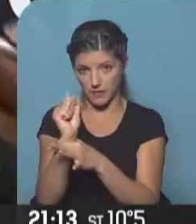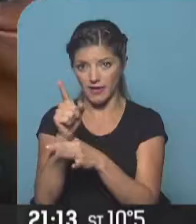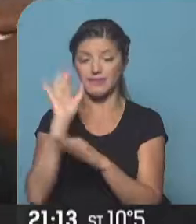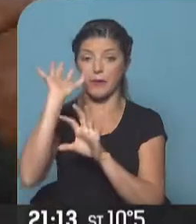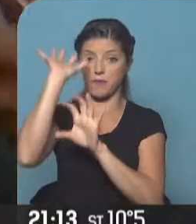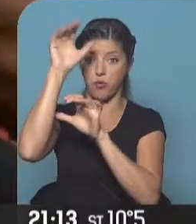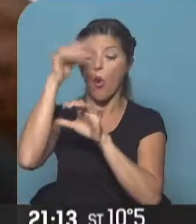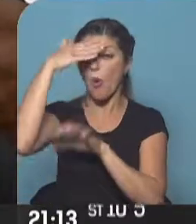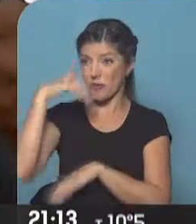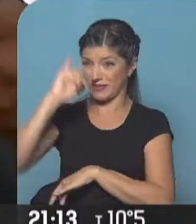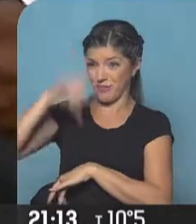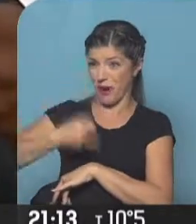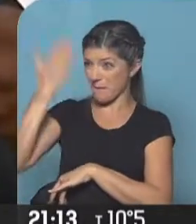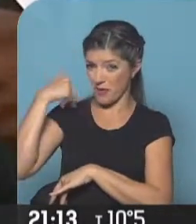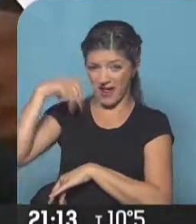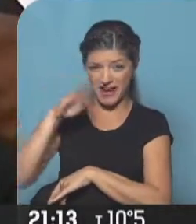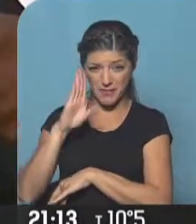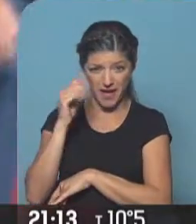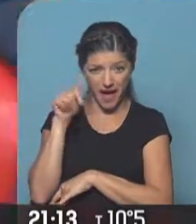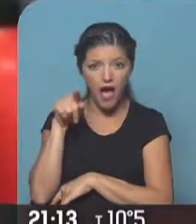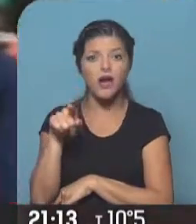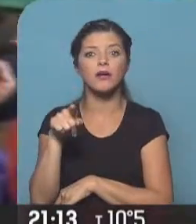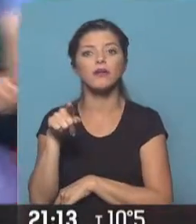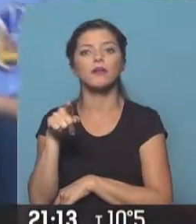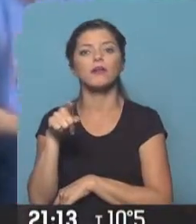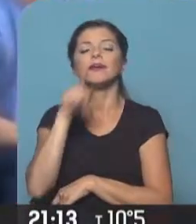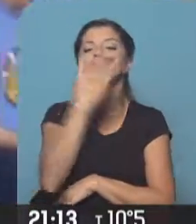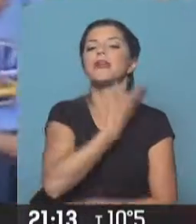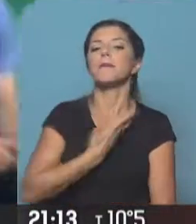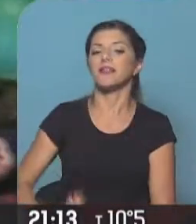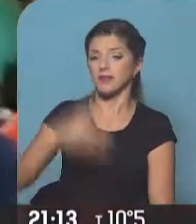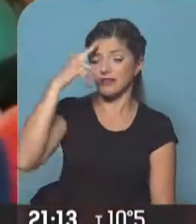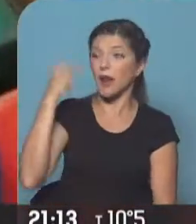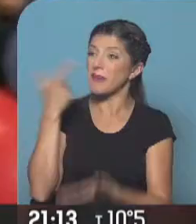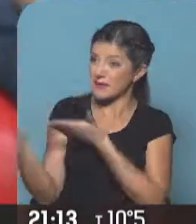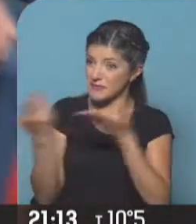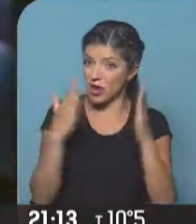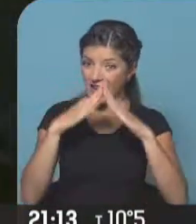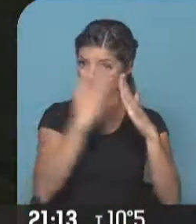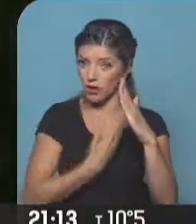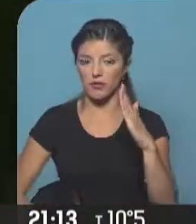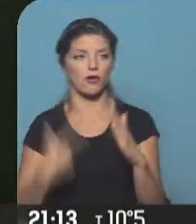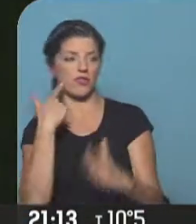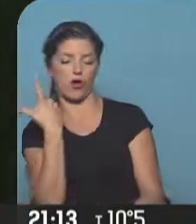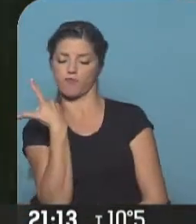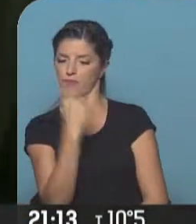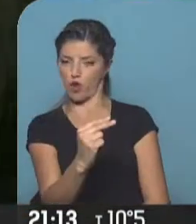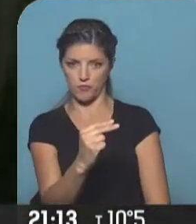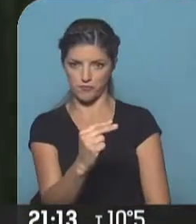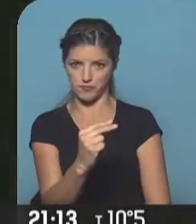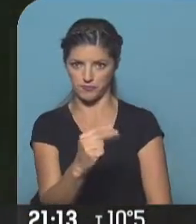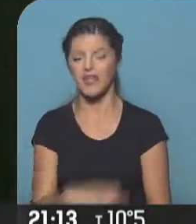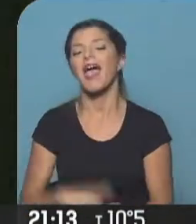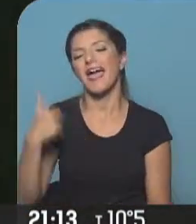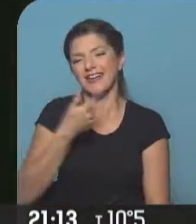último campeón de la NBA, quien rechazó la invitación para ir a la Casa Blanca, cosa que habitualmente ocurre con